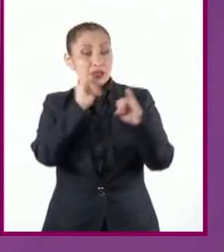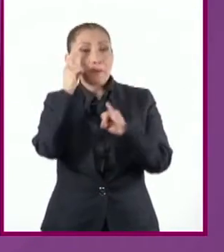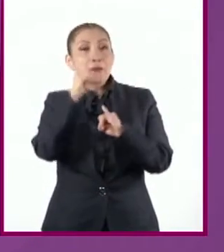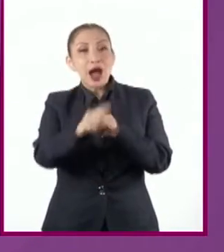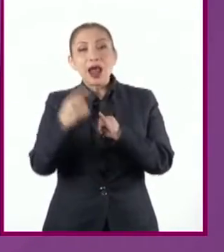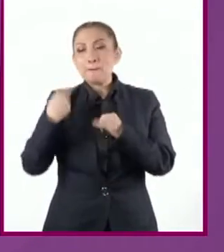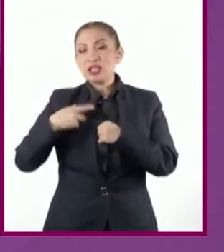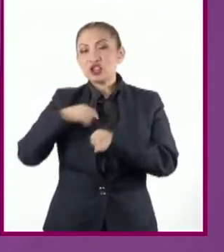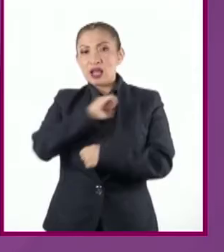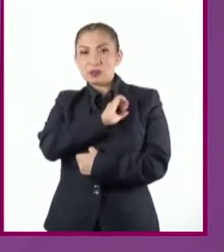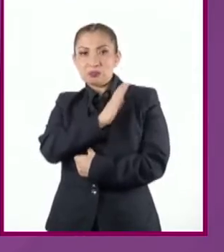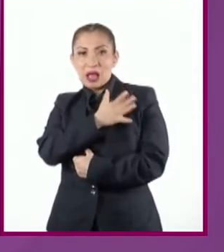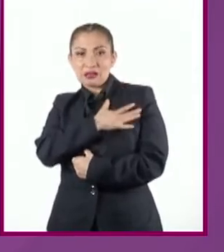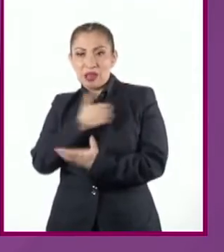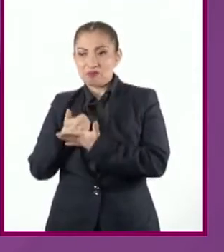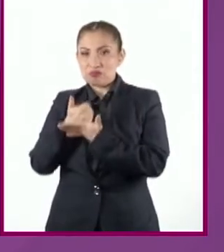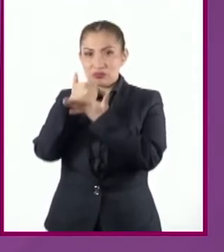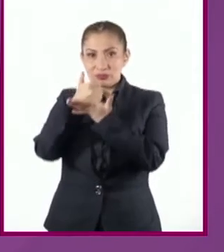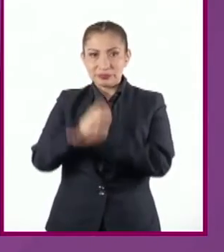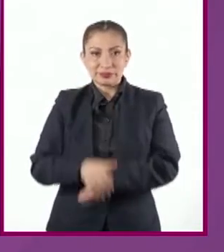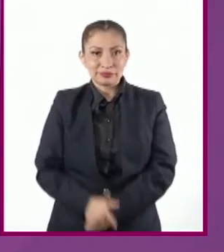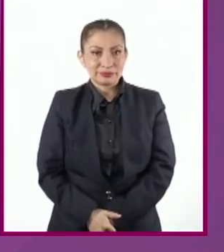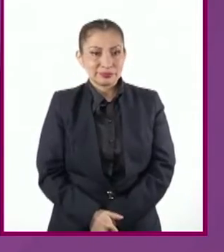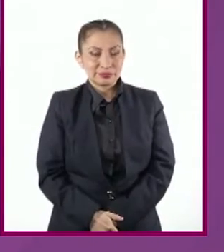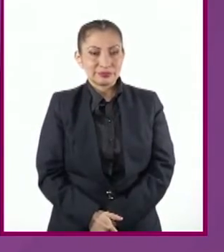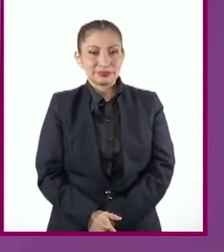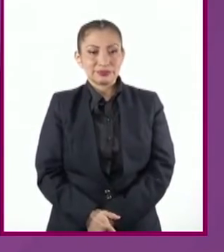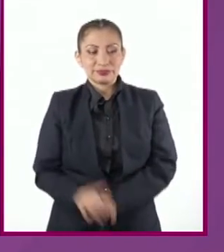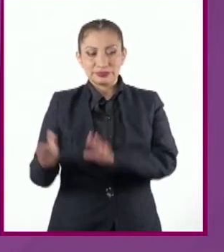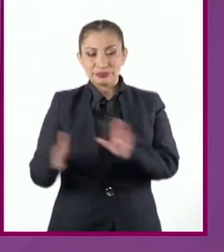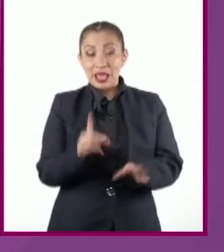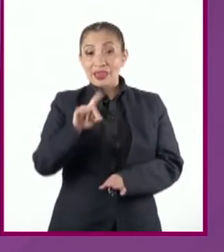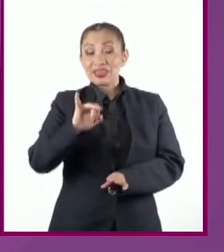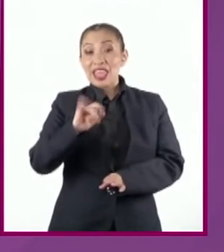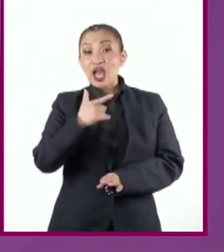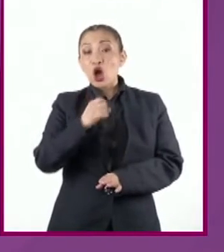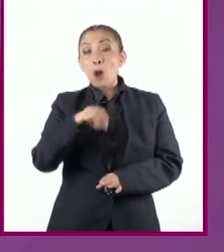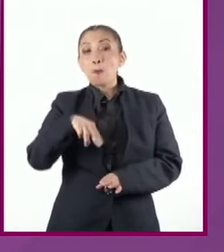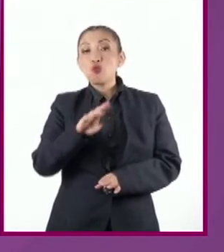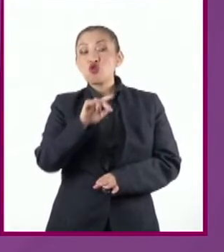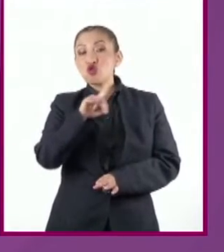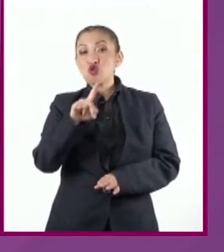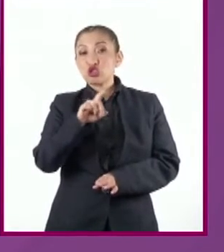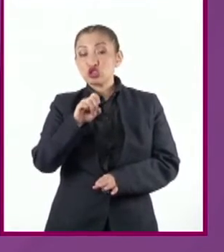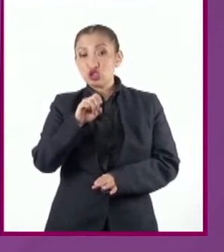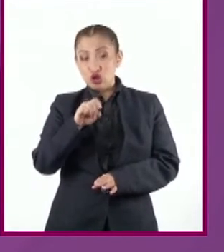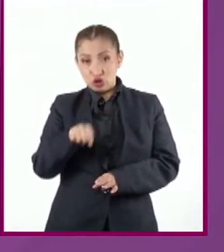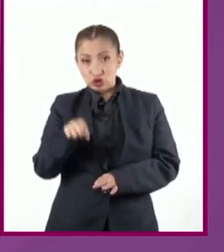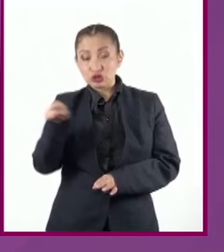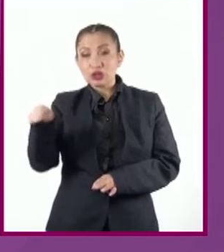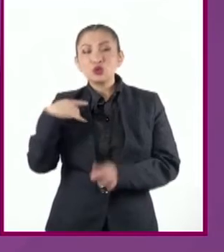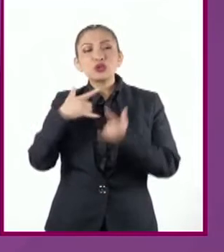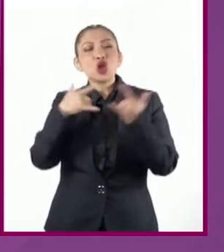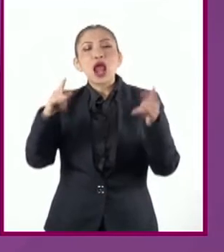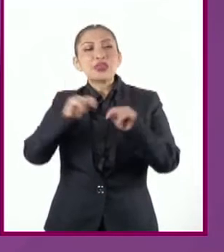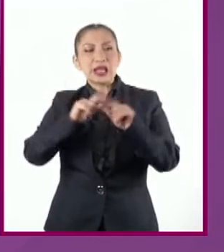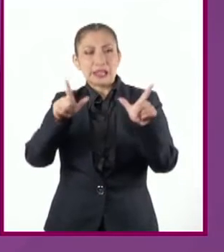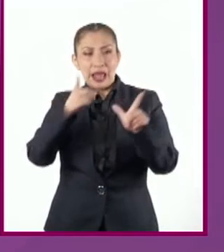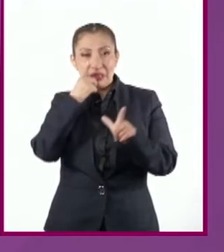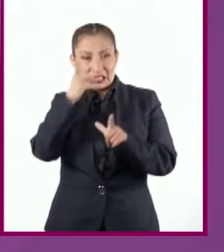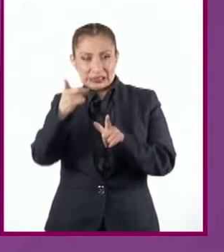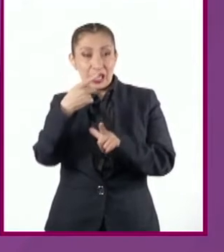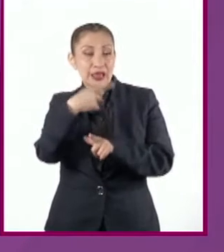los conquistadores españoles. Diego Muñoz Camargo, en su Historia de Tlaxcala, señaló